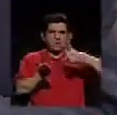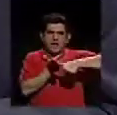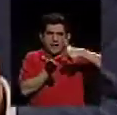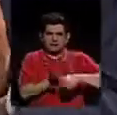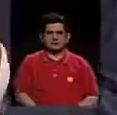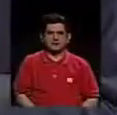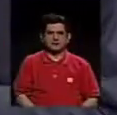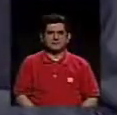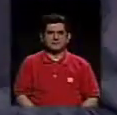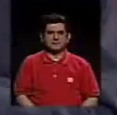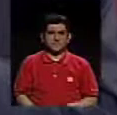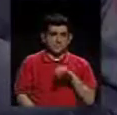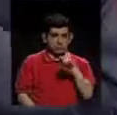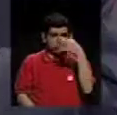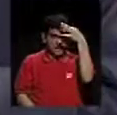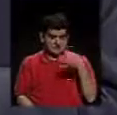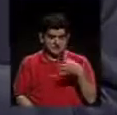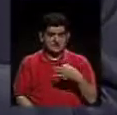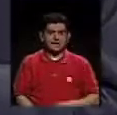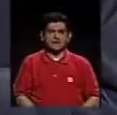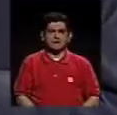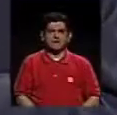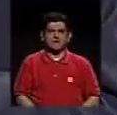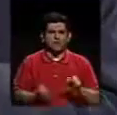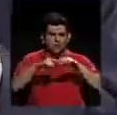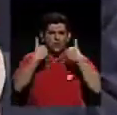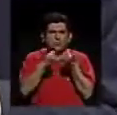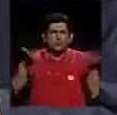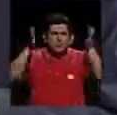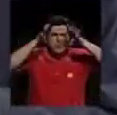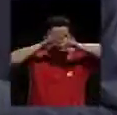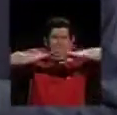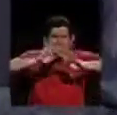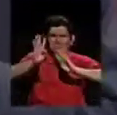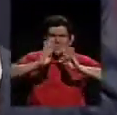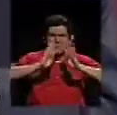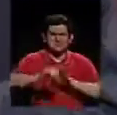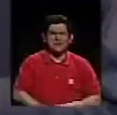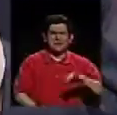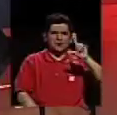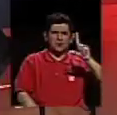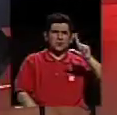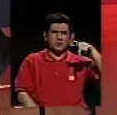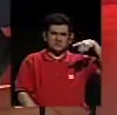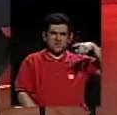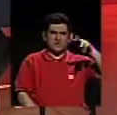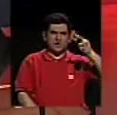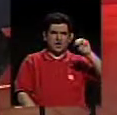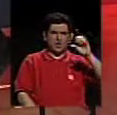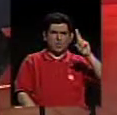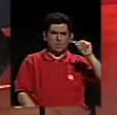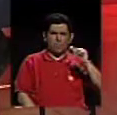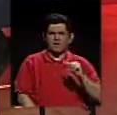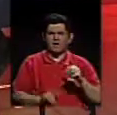el criterio de ustedes, ¿cuáles son esas fuerzas oscuras a las que se refería don Luis Paulino Mora en este